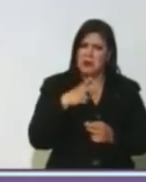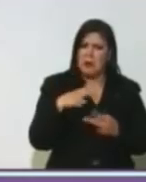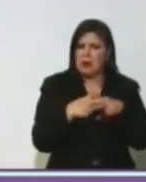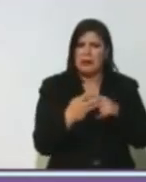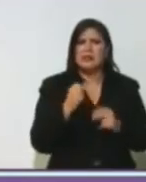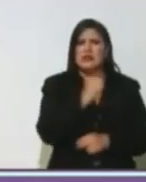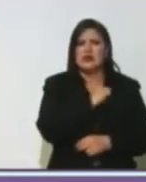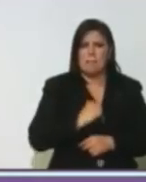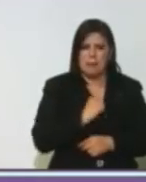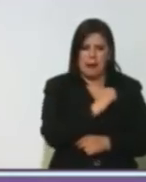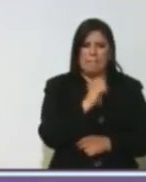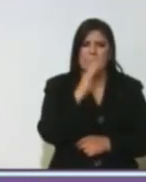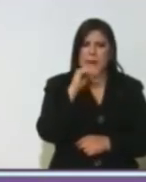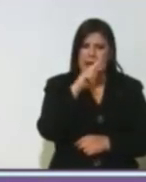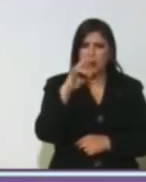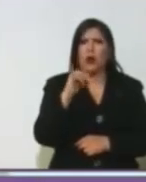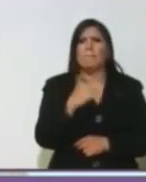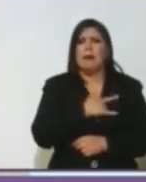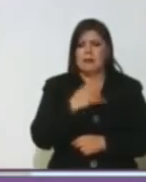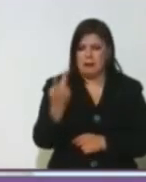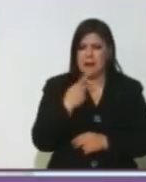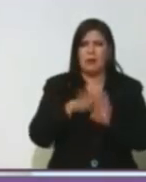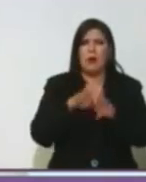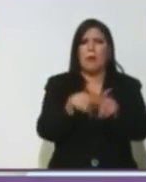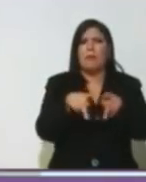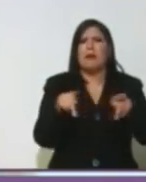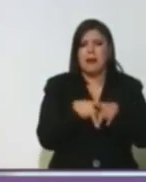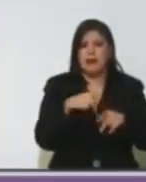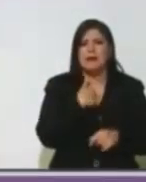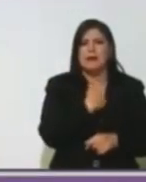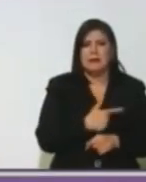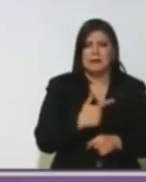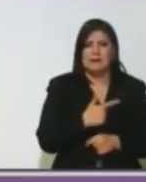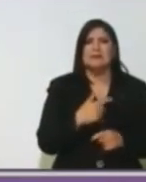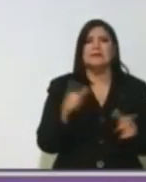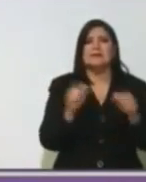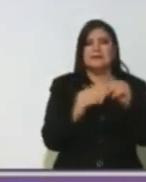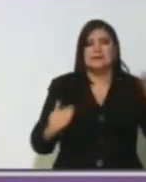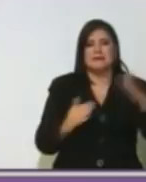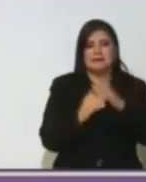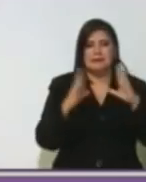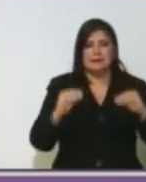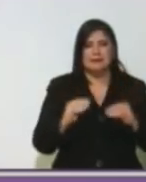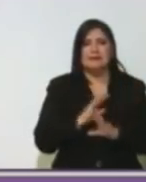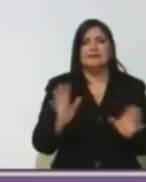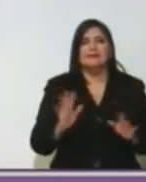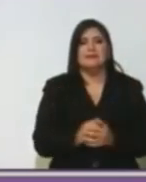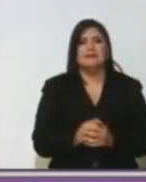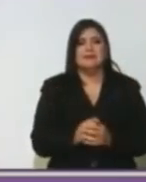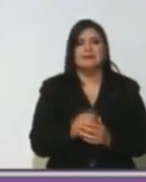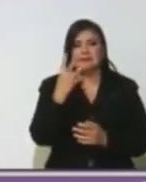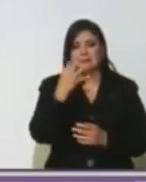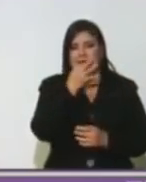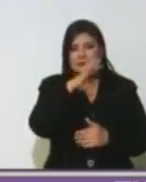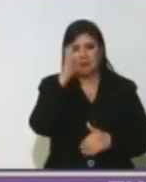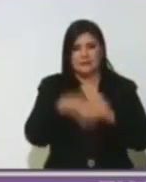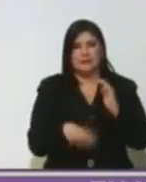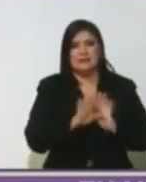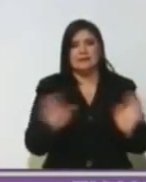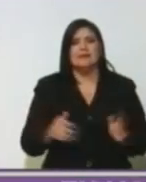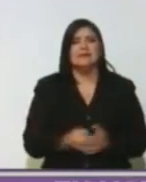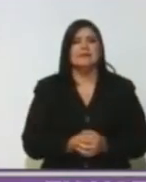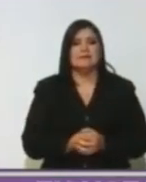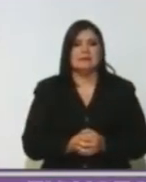contra batman en algún momento en una plaza y tiempo muchas gracias gracias marco se han terminado los cuatro minutos